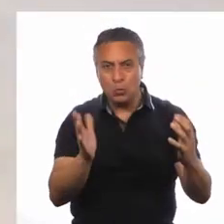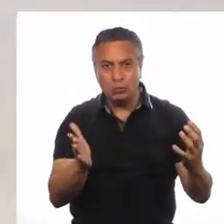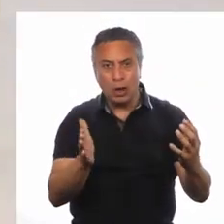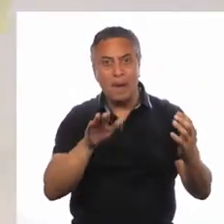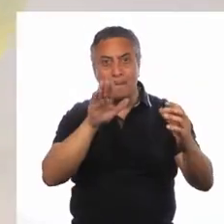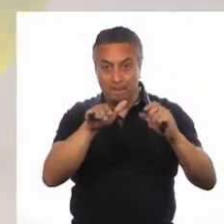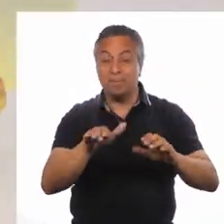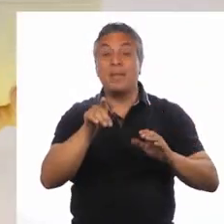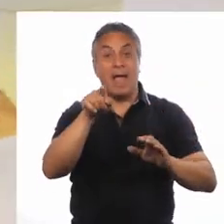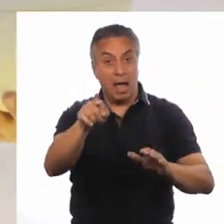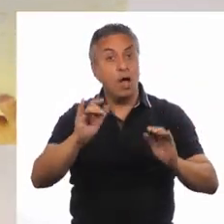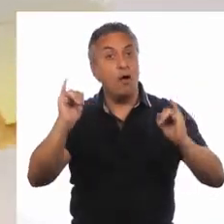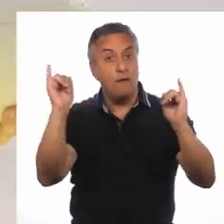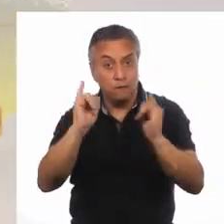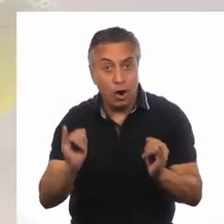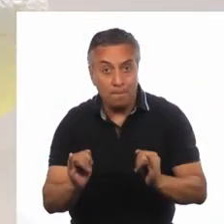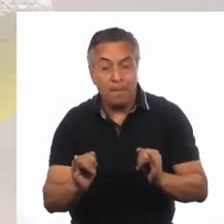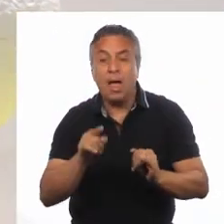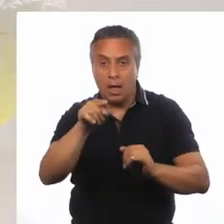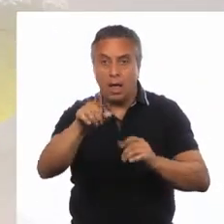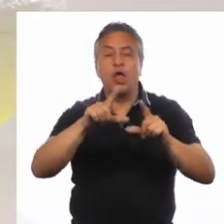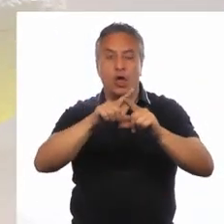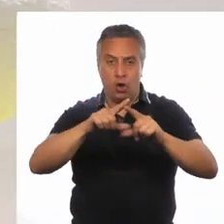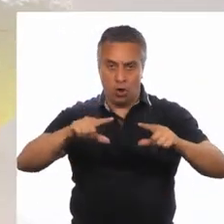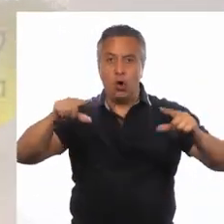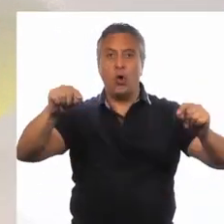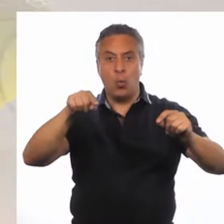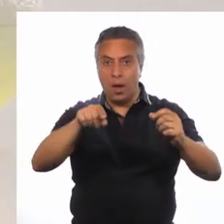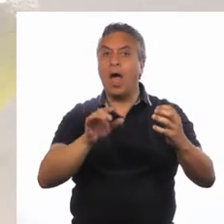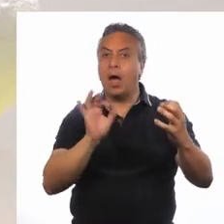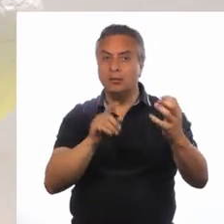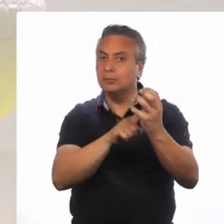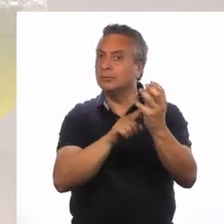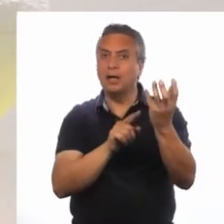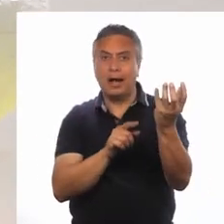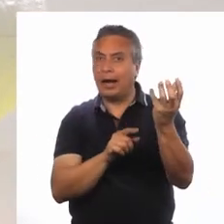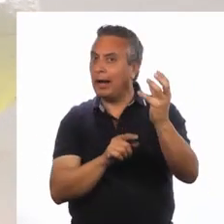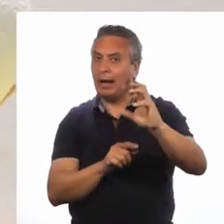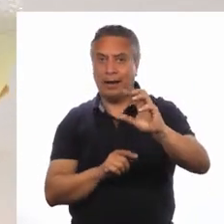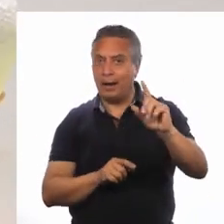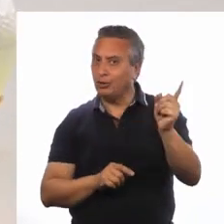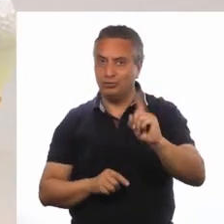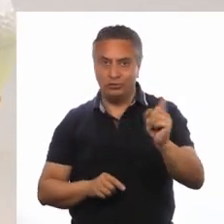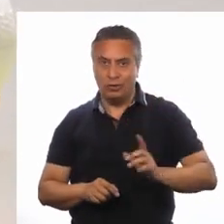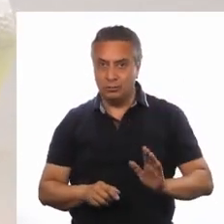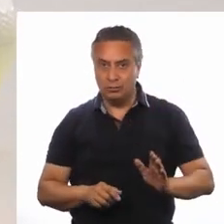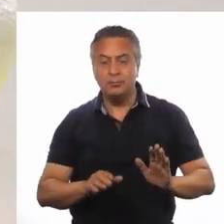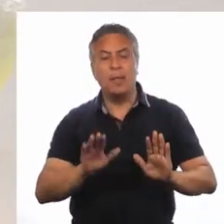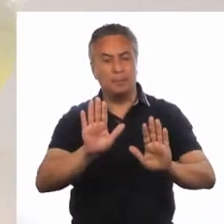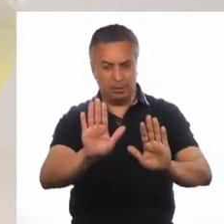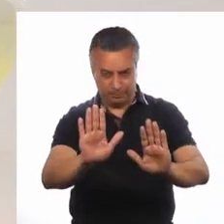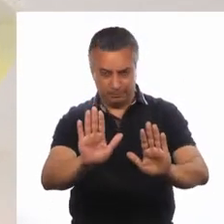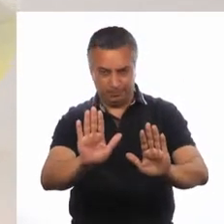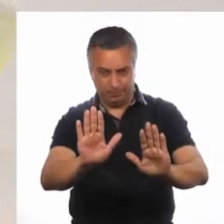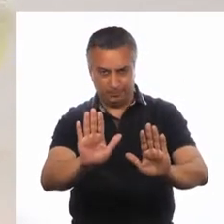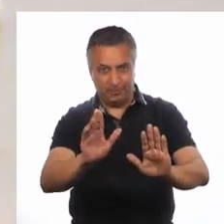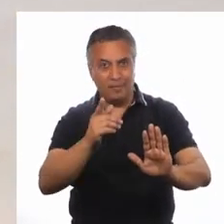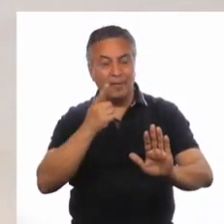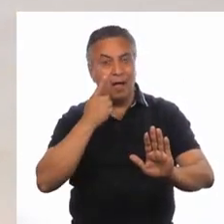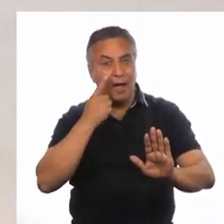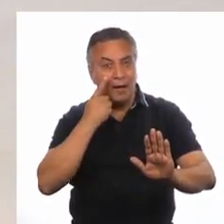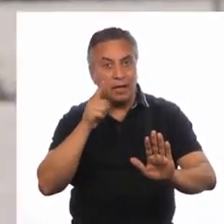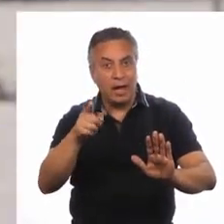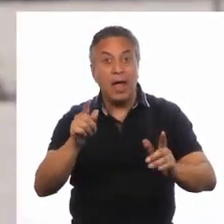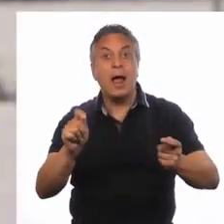Visto de esta forma, parece que la luna efectivamente no gira. Pero la verdad, cambiemos el punto de vista para ver esto de otra